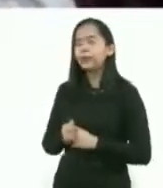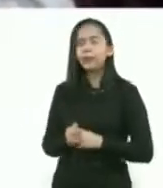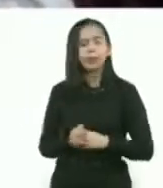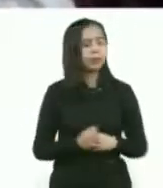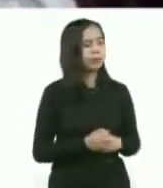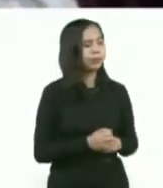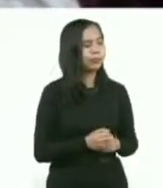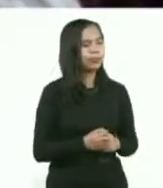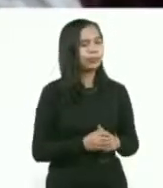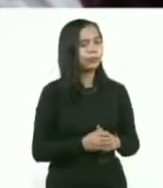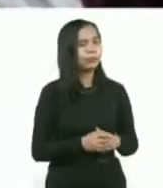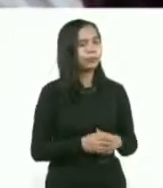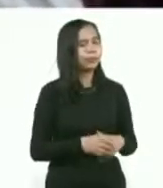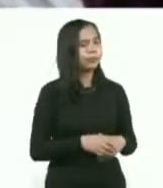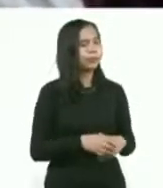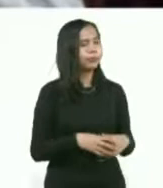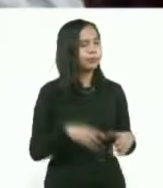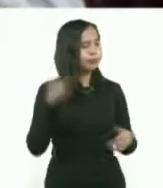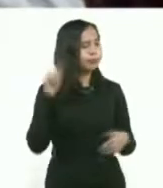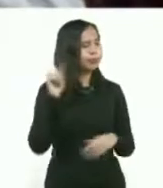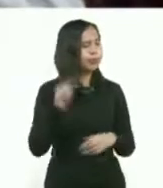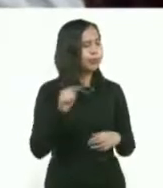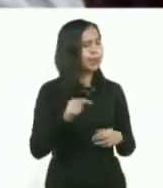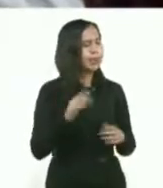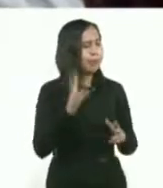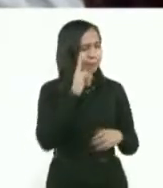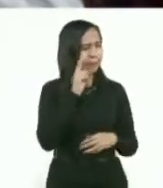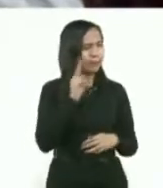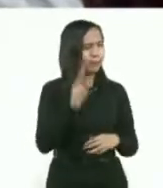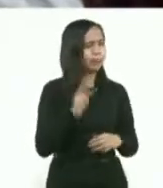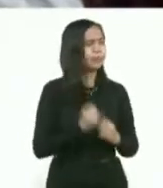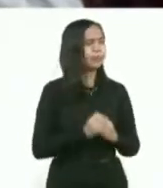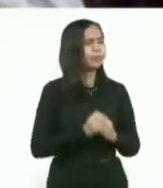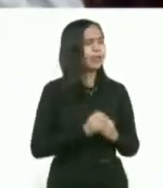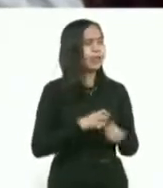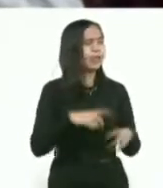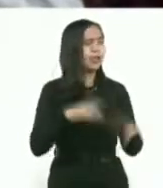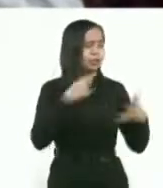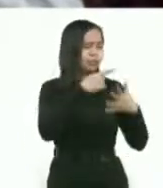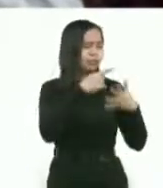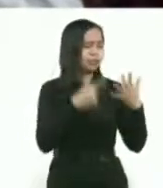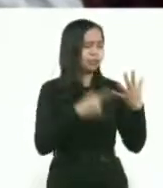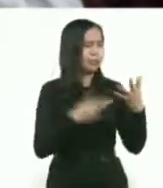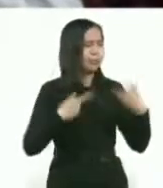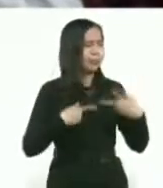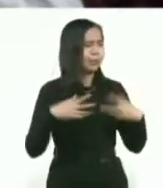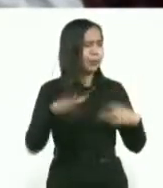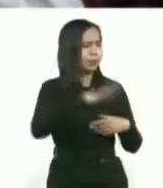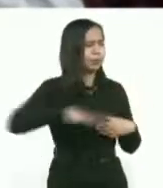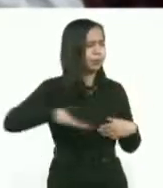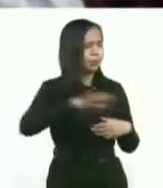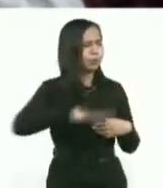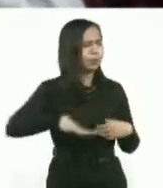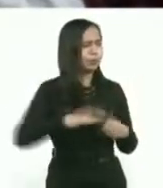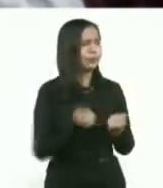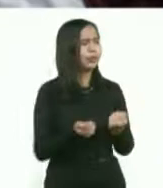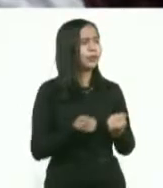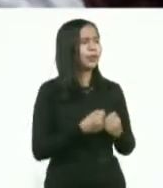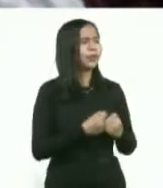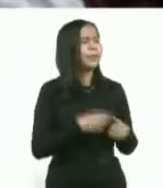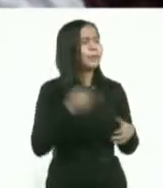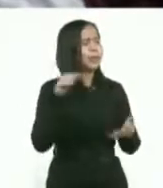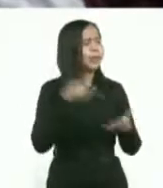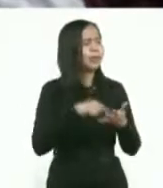de Shell, que es, si vemos el top 5, pues son de las más caras, justifica que se pone un